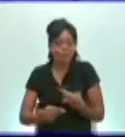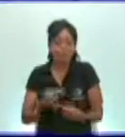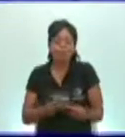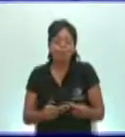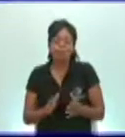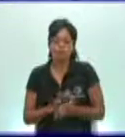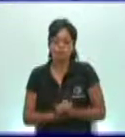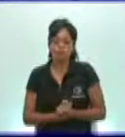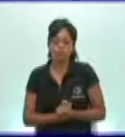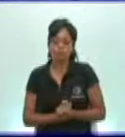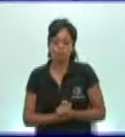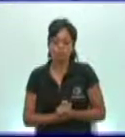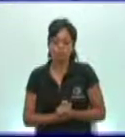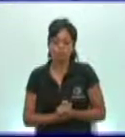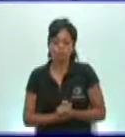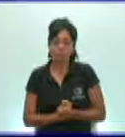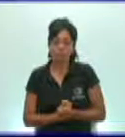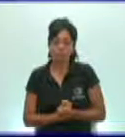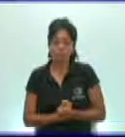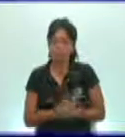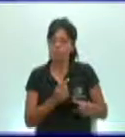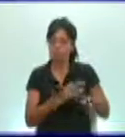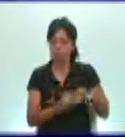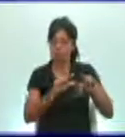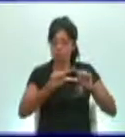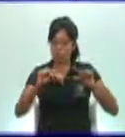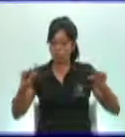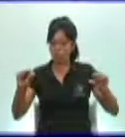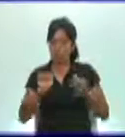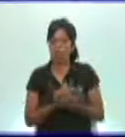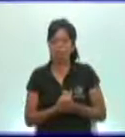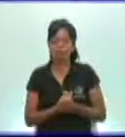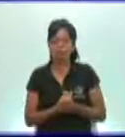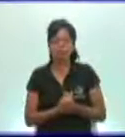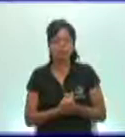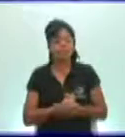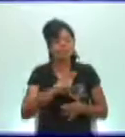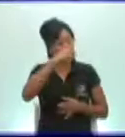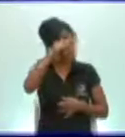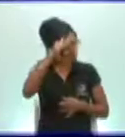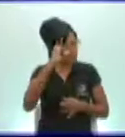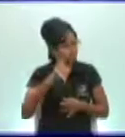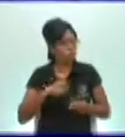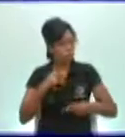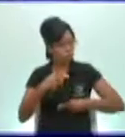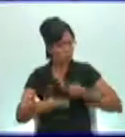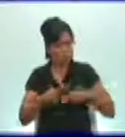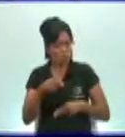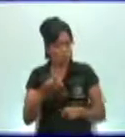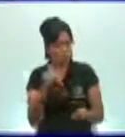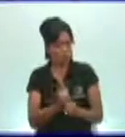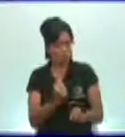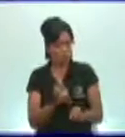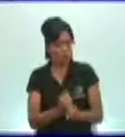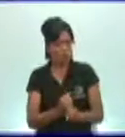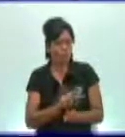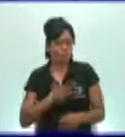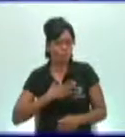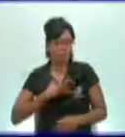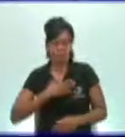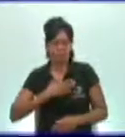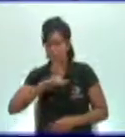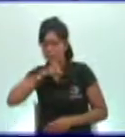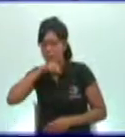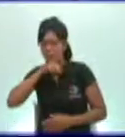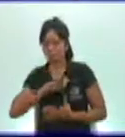el sostén. Otra oración, sí, haré ese trabajo por mi madre. Fíjense ustedes que ahí el